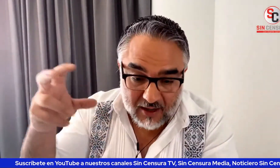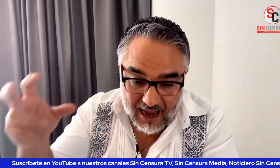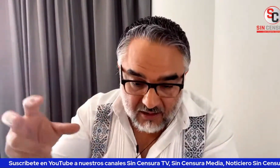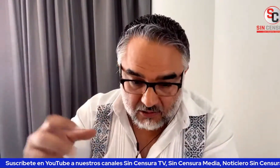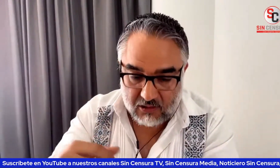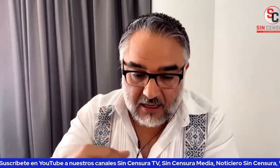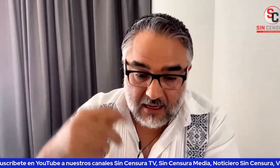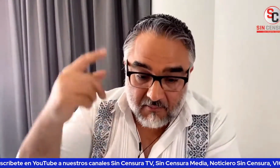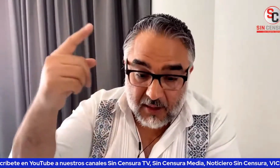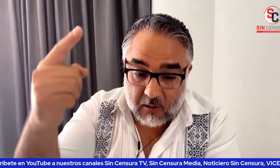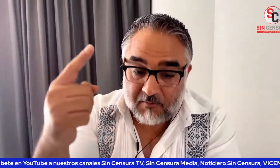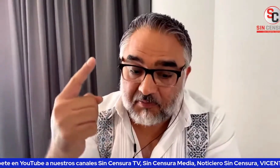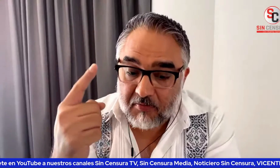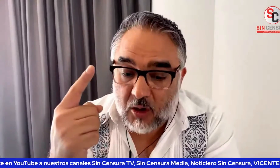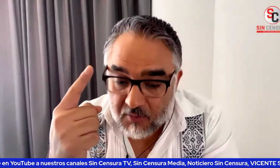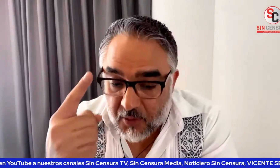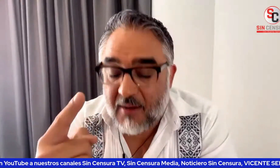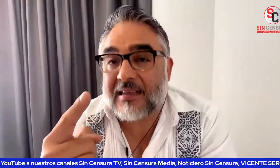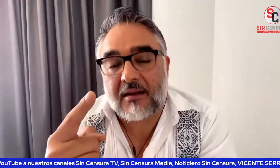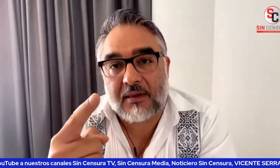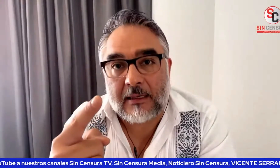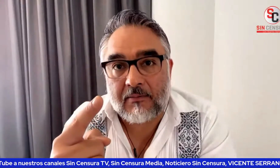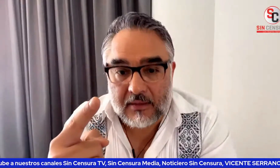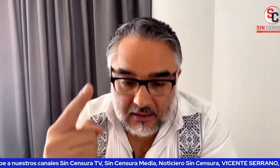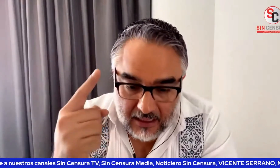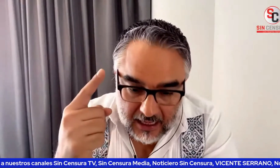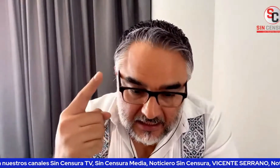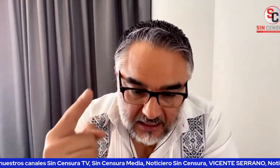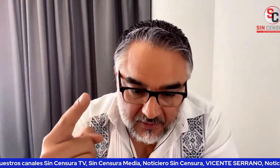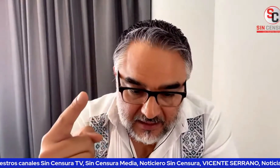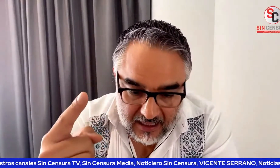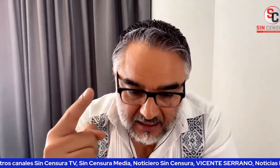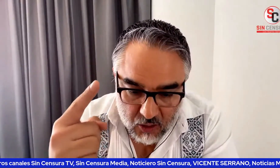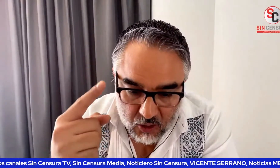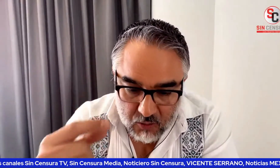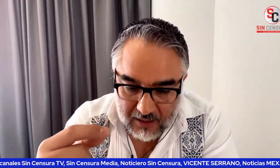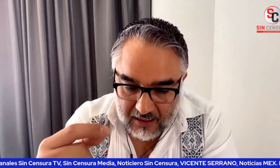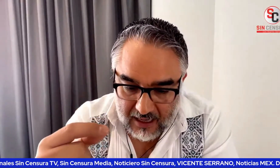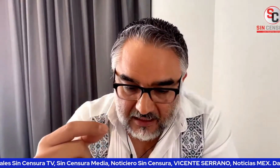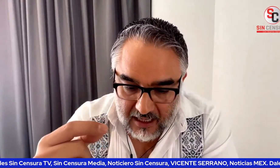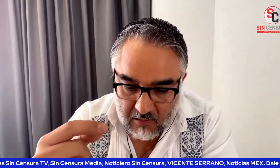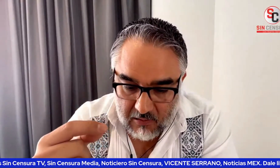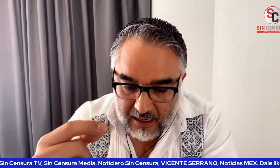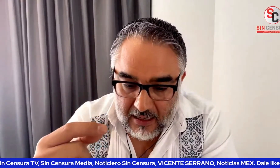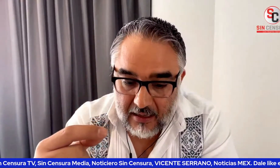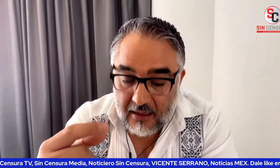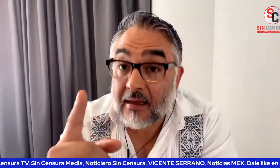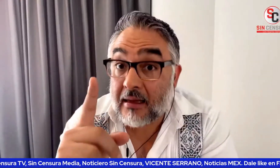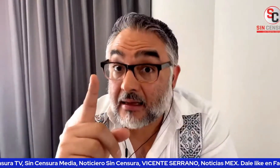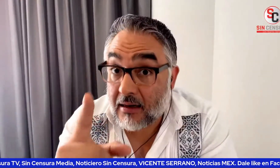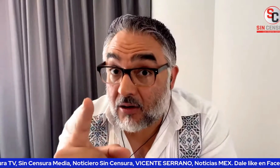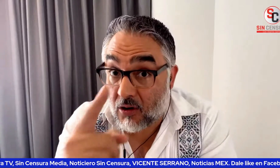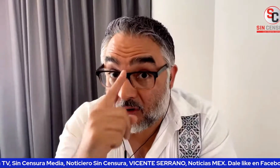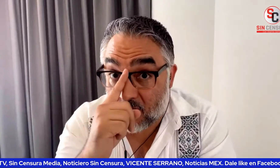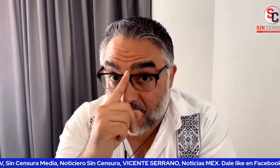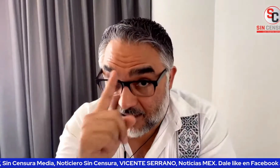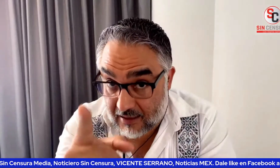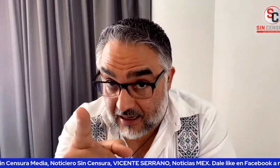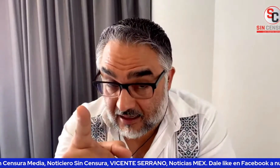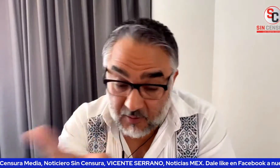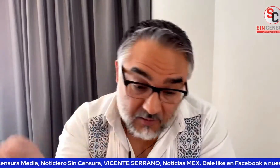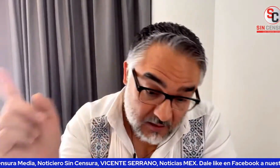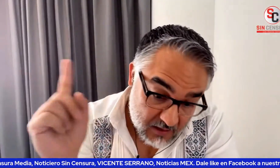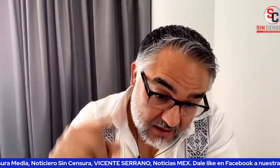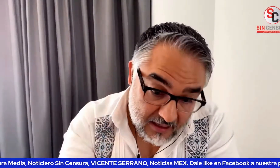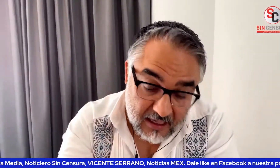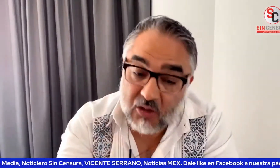los bloqueados, pero con pruebas también. Exhibe esta red corrupta de García Luna. Ojo, no solamente